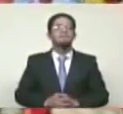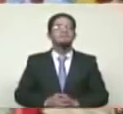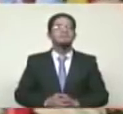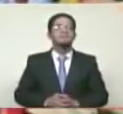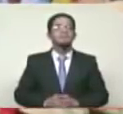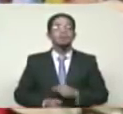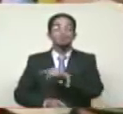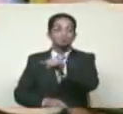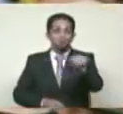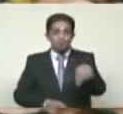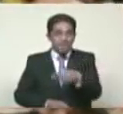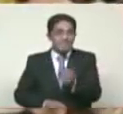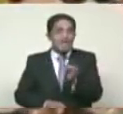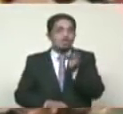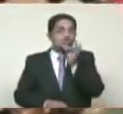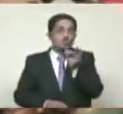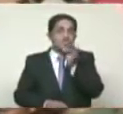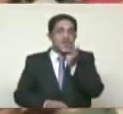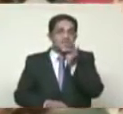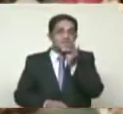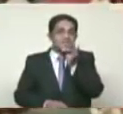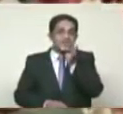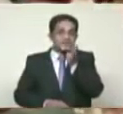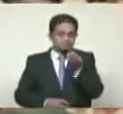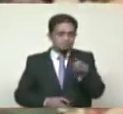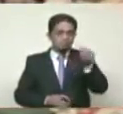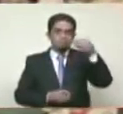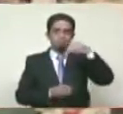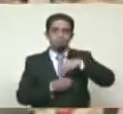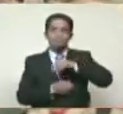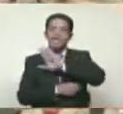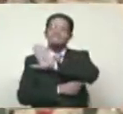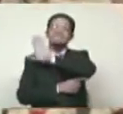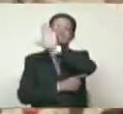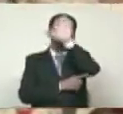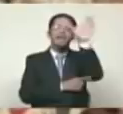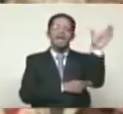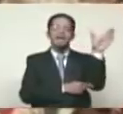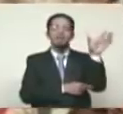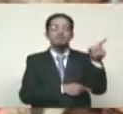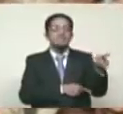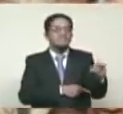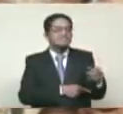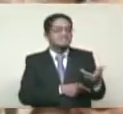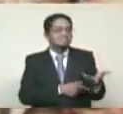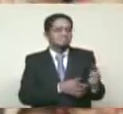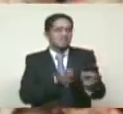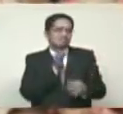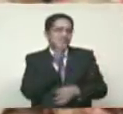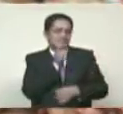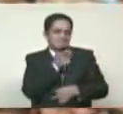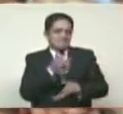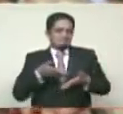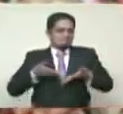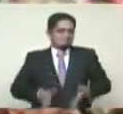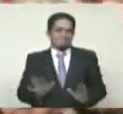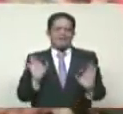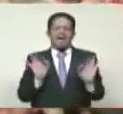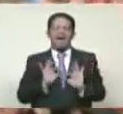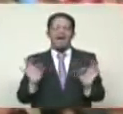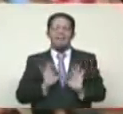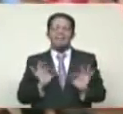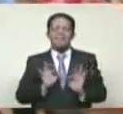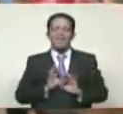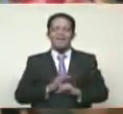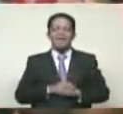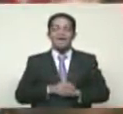Cuando ustedes todavía estaban en el cielo y no le habían dado la orden de bajar a esta vida maravillosa,